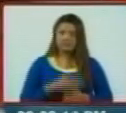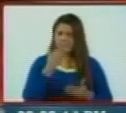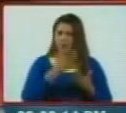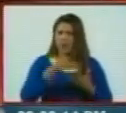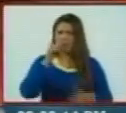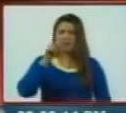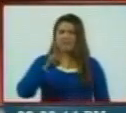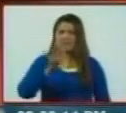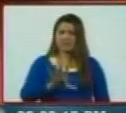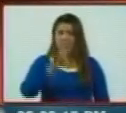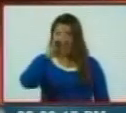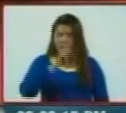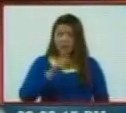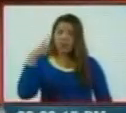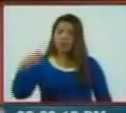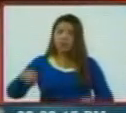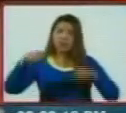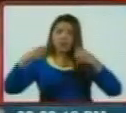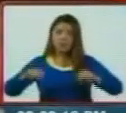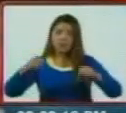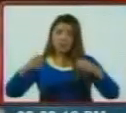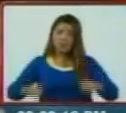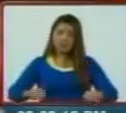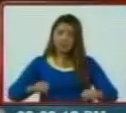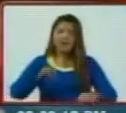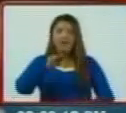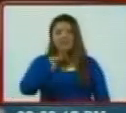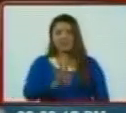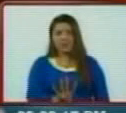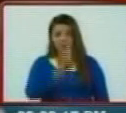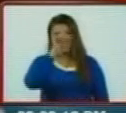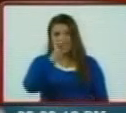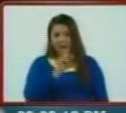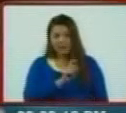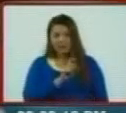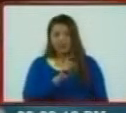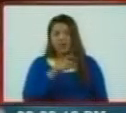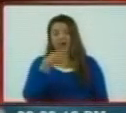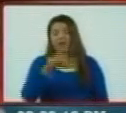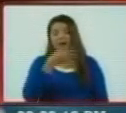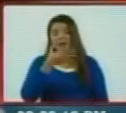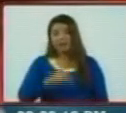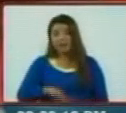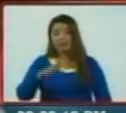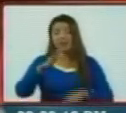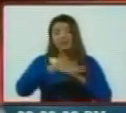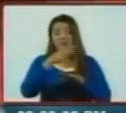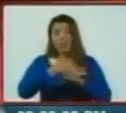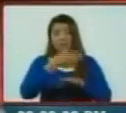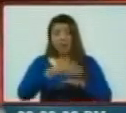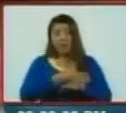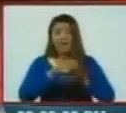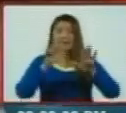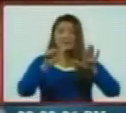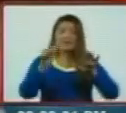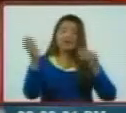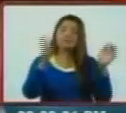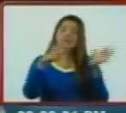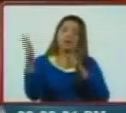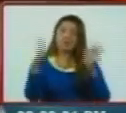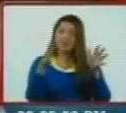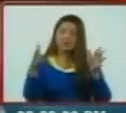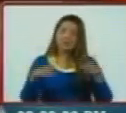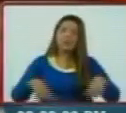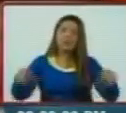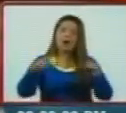25 años, y el motorizado José Gregorio Amariz, de 24, ocurridas en horas de la tarde de este jueves 6 de marzo en la urbanización